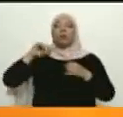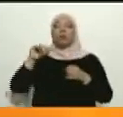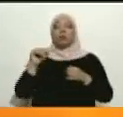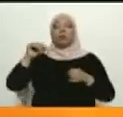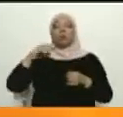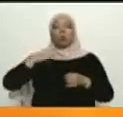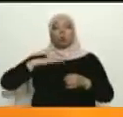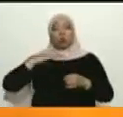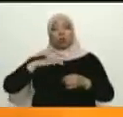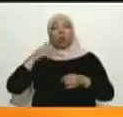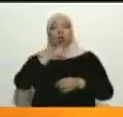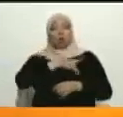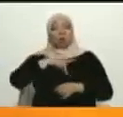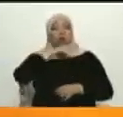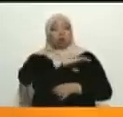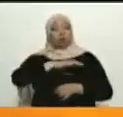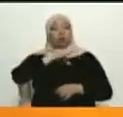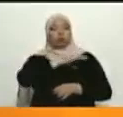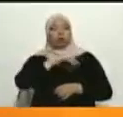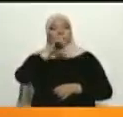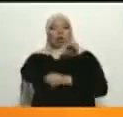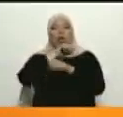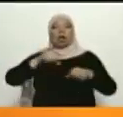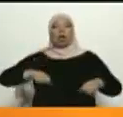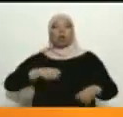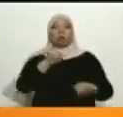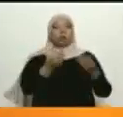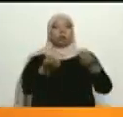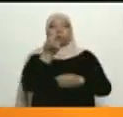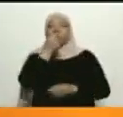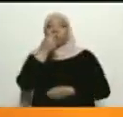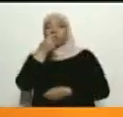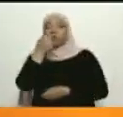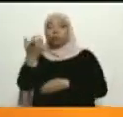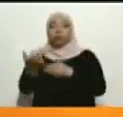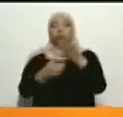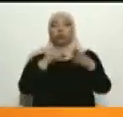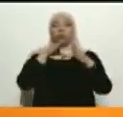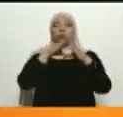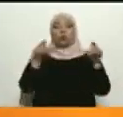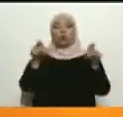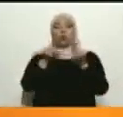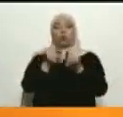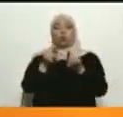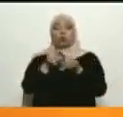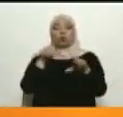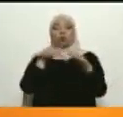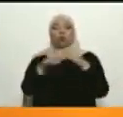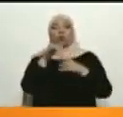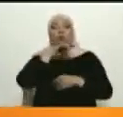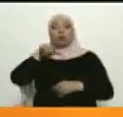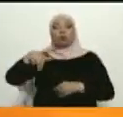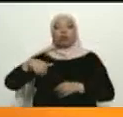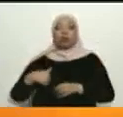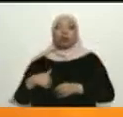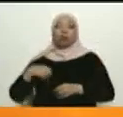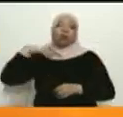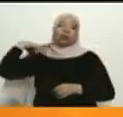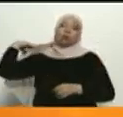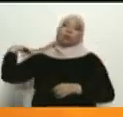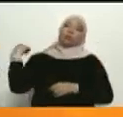los bomberos Protección Civil guardaparques del ministerio ecosocialismo trabajando con nosotros y por supuesto la Fuerza Armada Nacional bolivariana